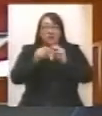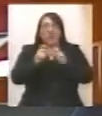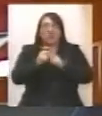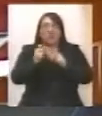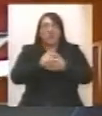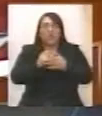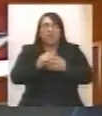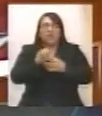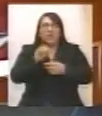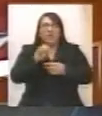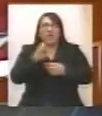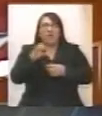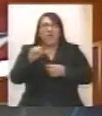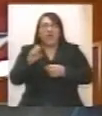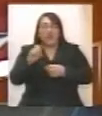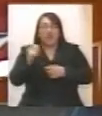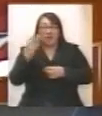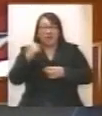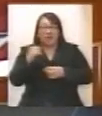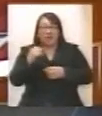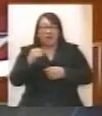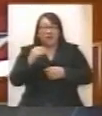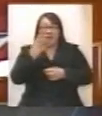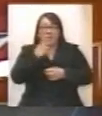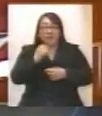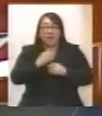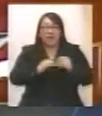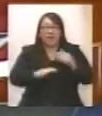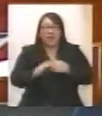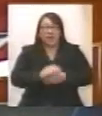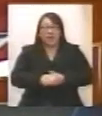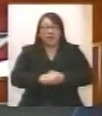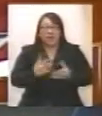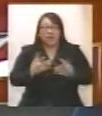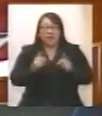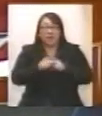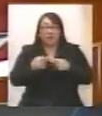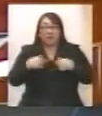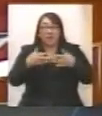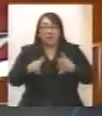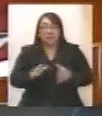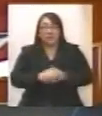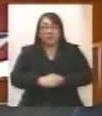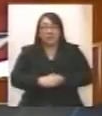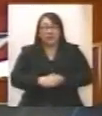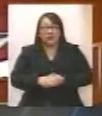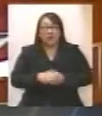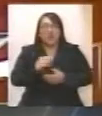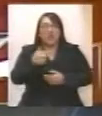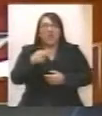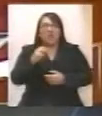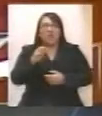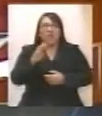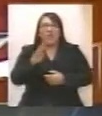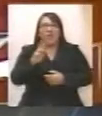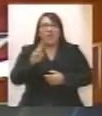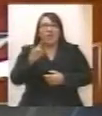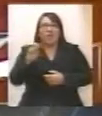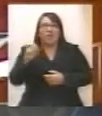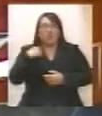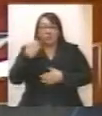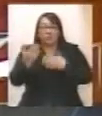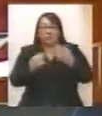del escritor iqueño, bella tierra, donde también he nacido, Abraham Valelomar, en su